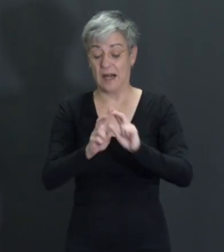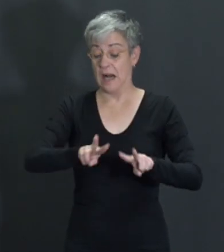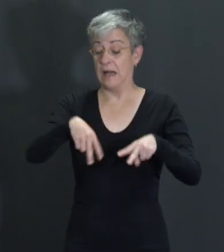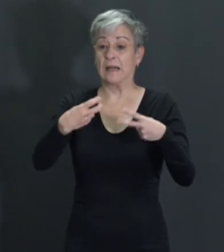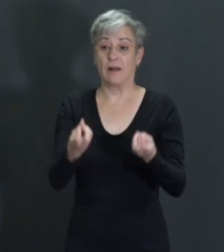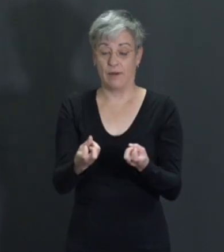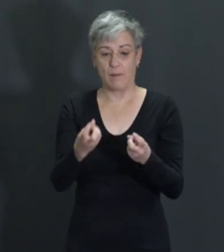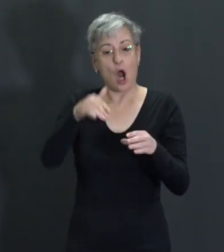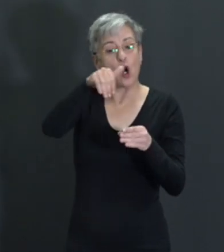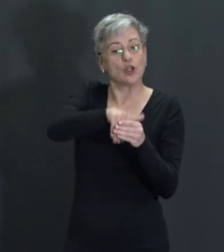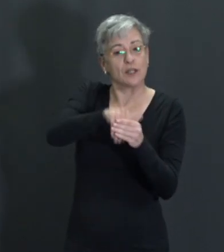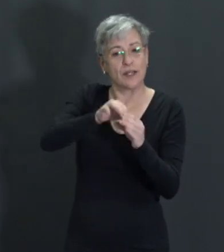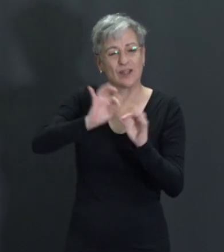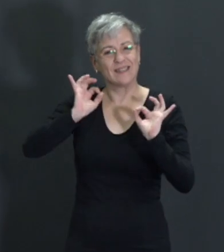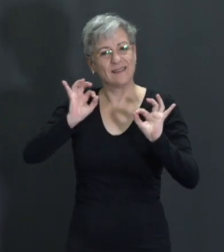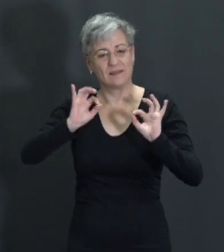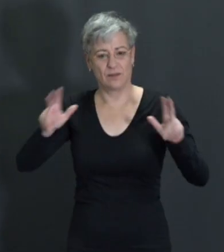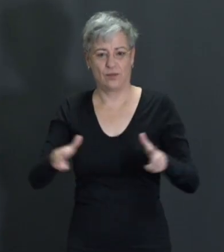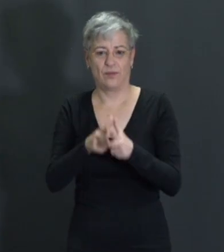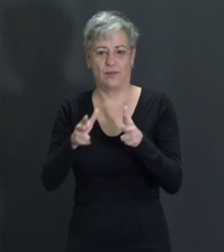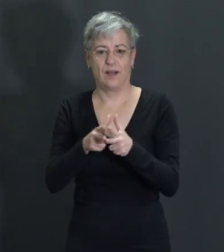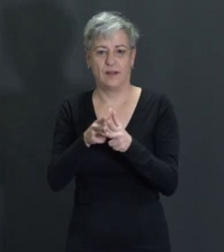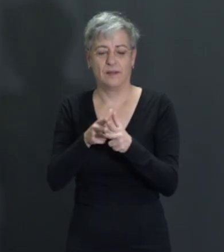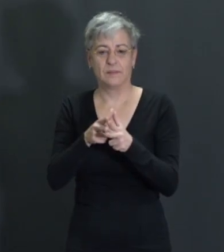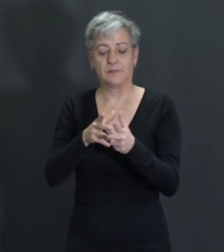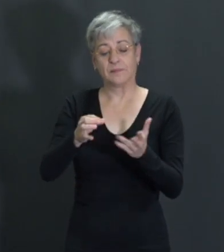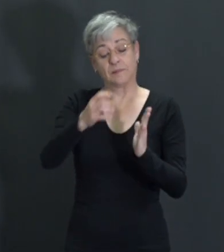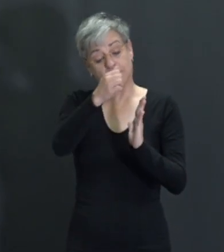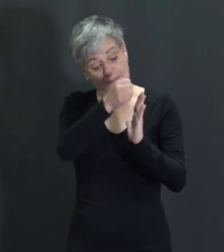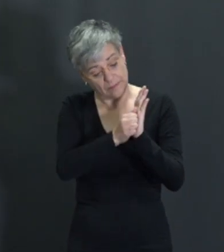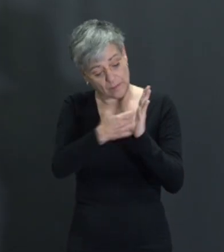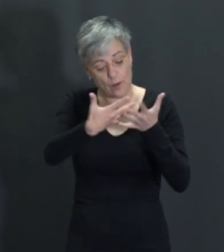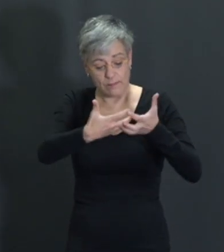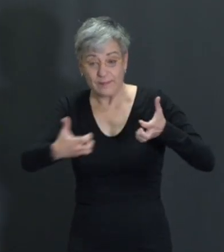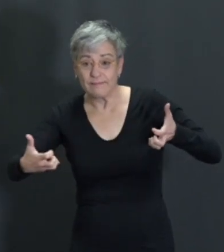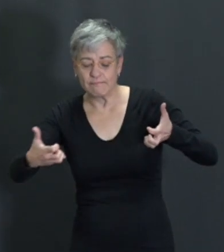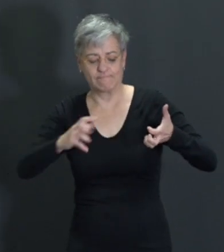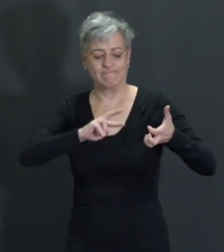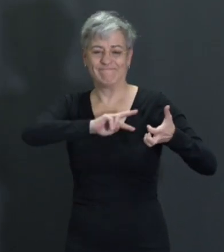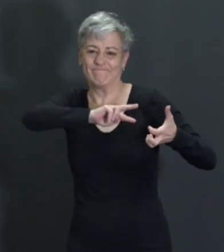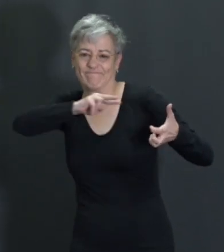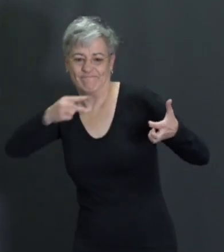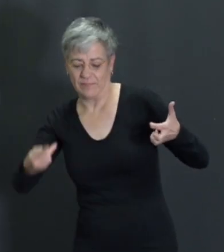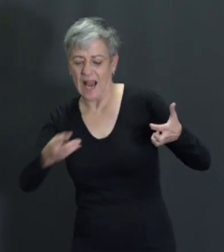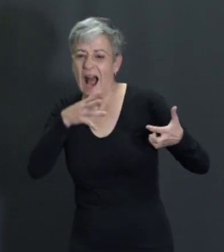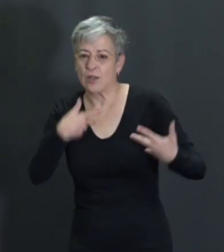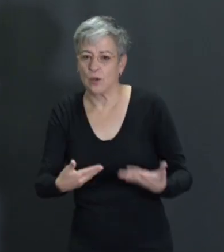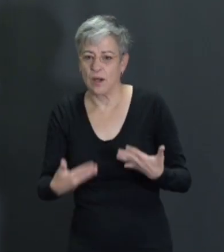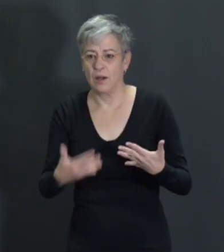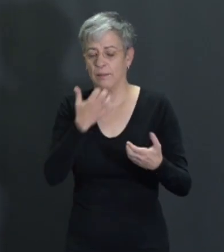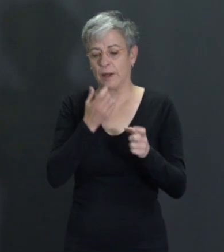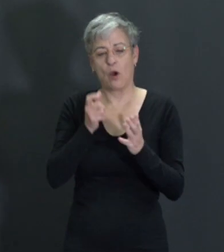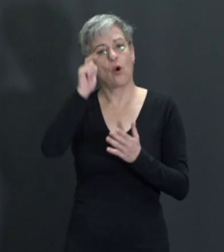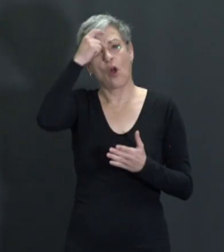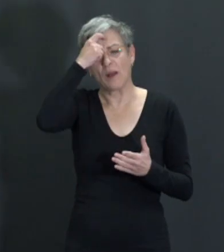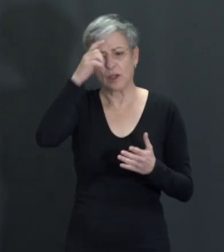primera de contenido social, supuso adaptar el texto constitucional a los tiempos actuales, eliminando denominaciones y